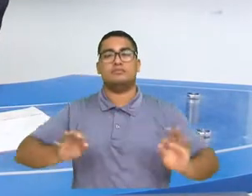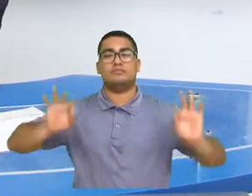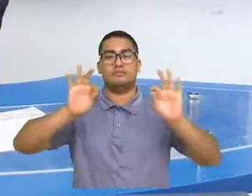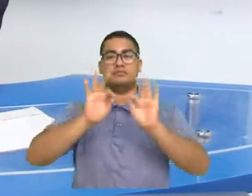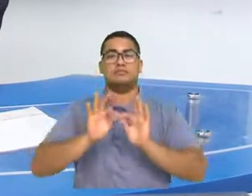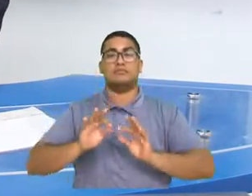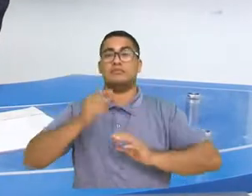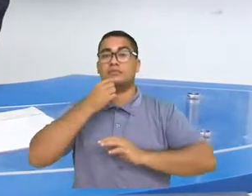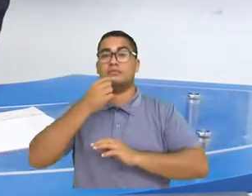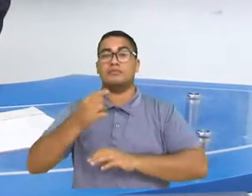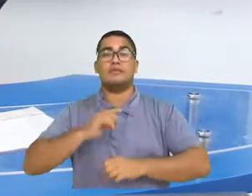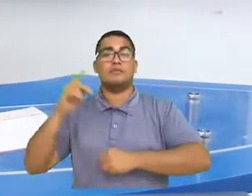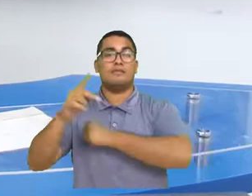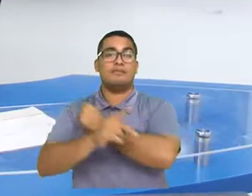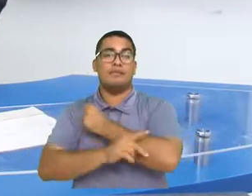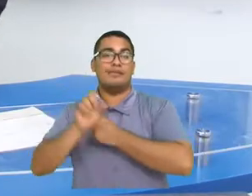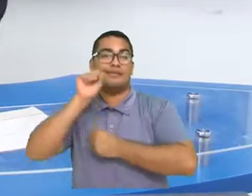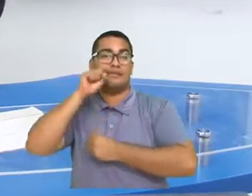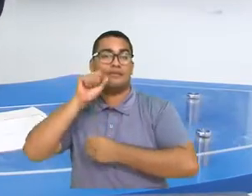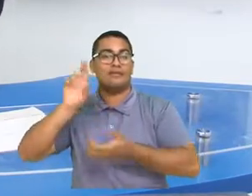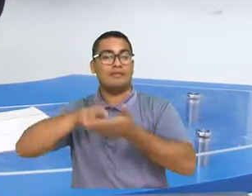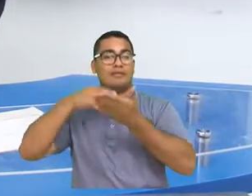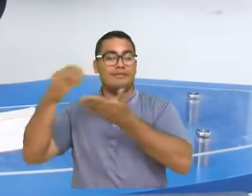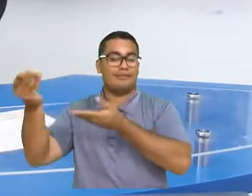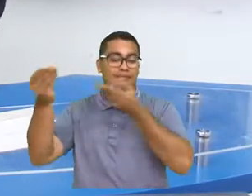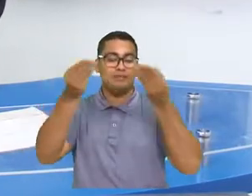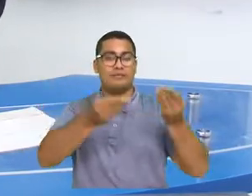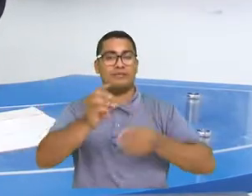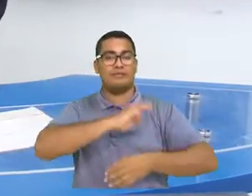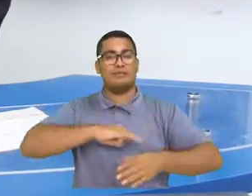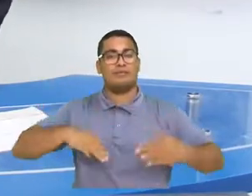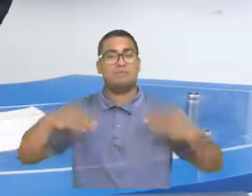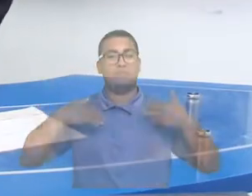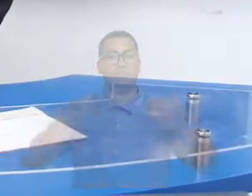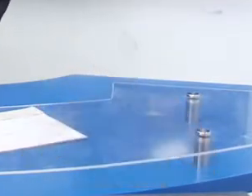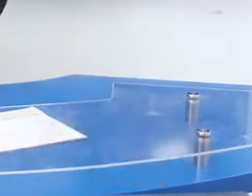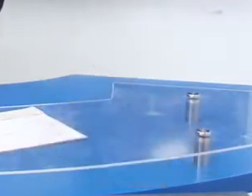donativo realizado por Taiwán al Ministerio de Salud de Nicaragua.